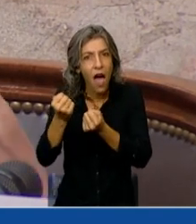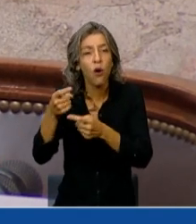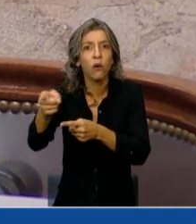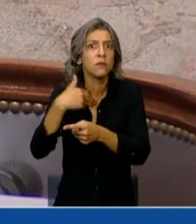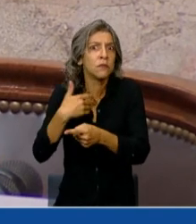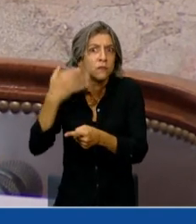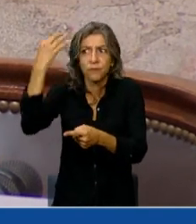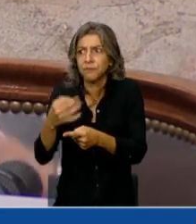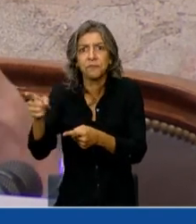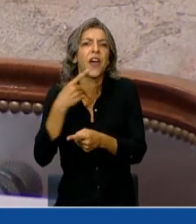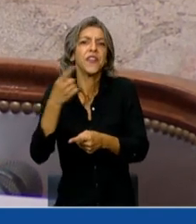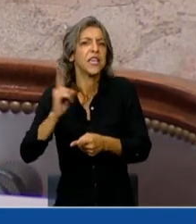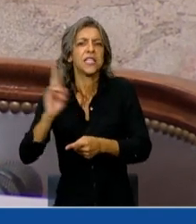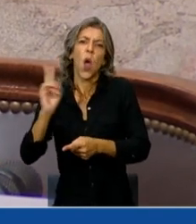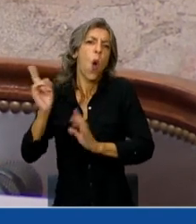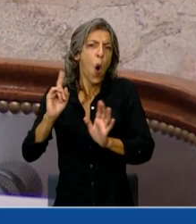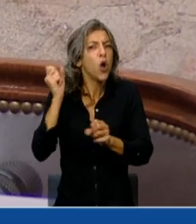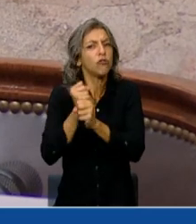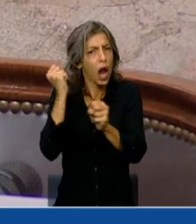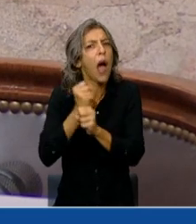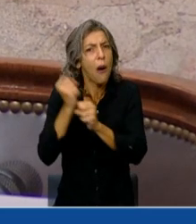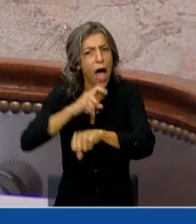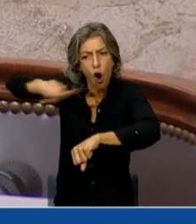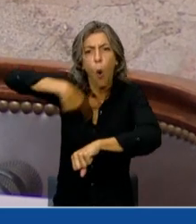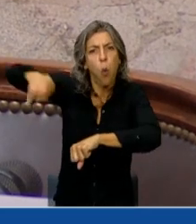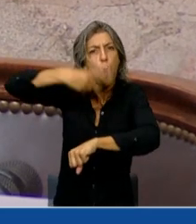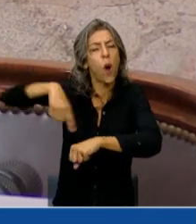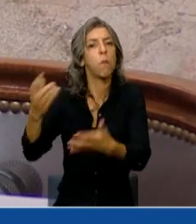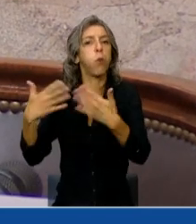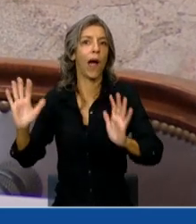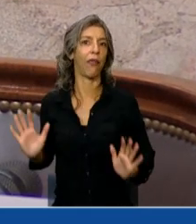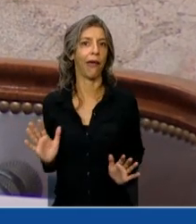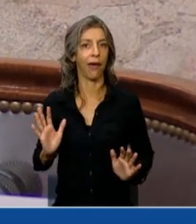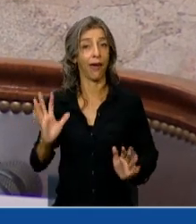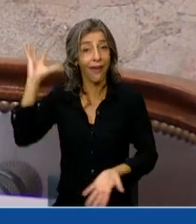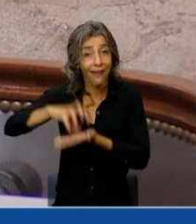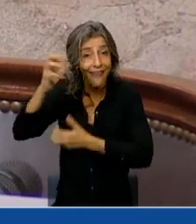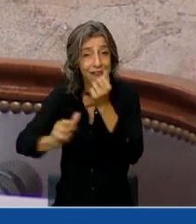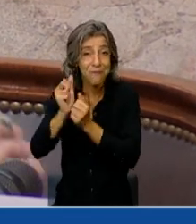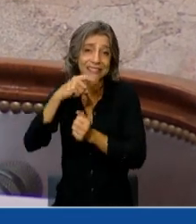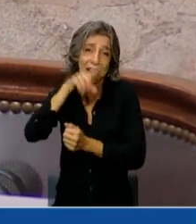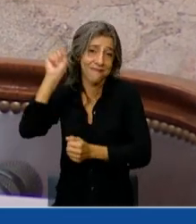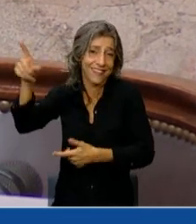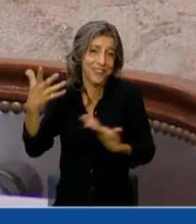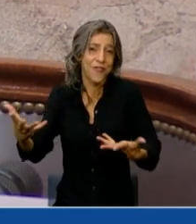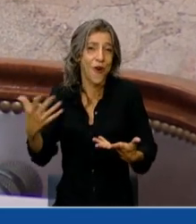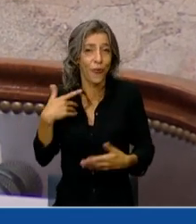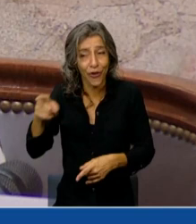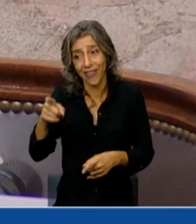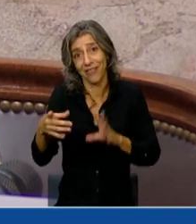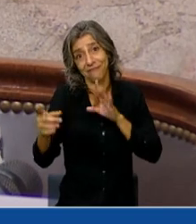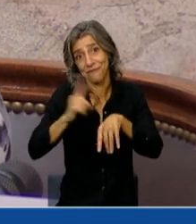ritmos laborales desaforados que pretendía imponer esa patronal alemana, por supuesto contó con toda la